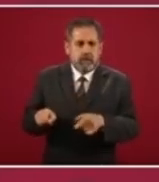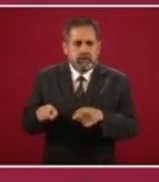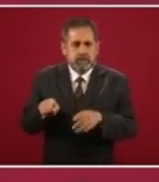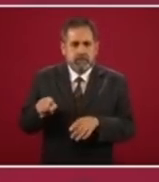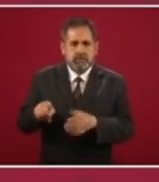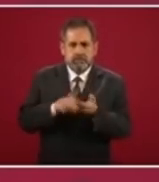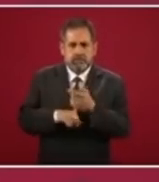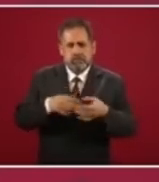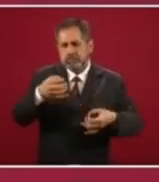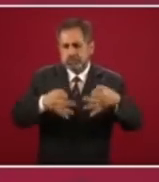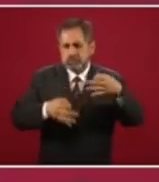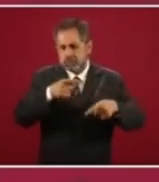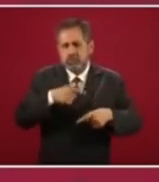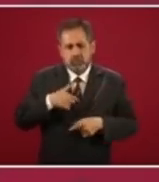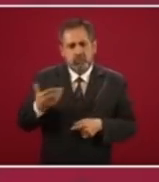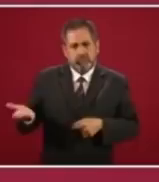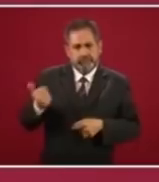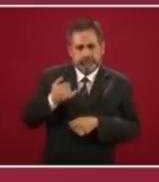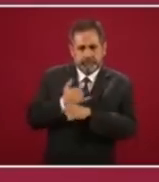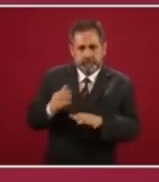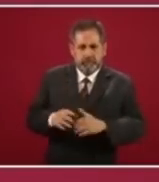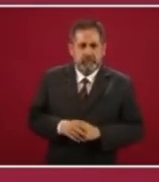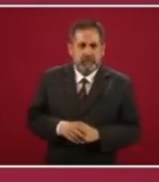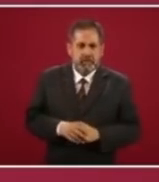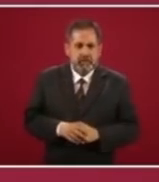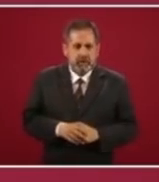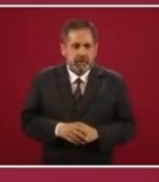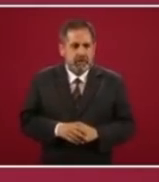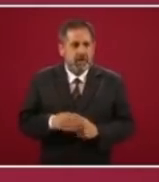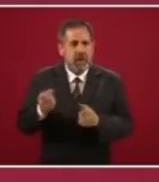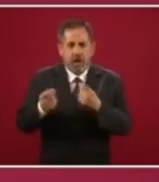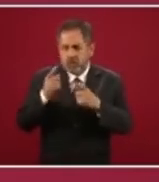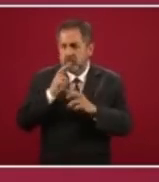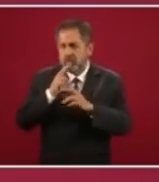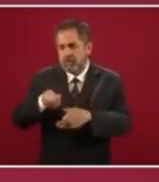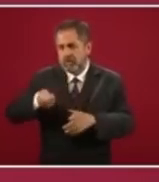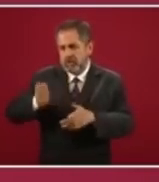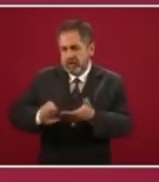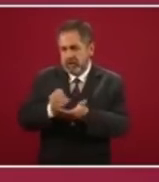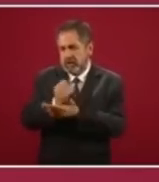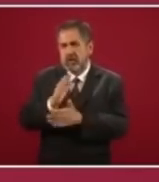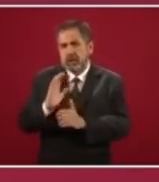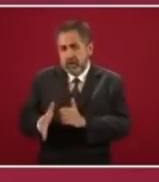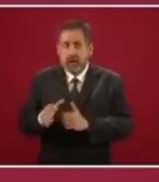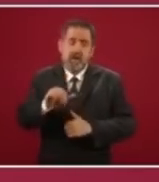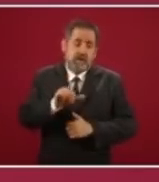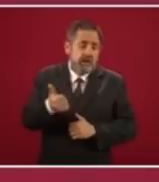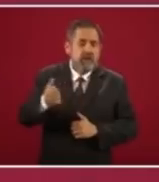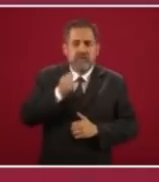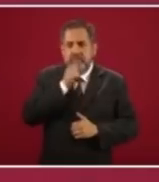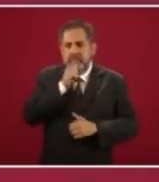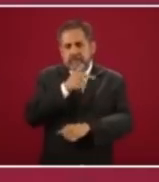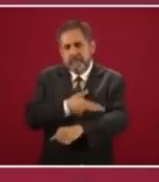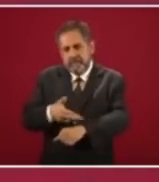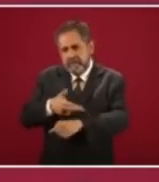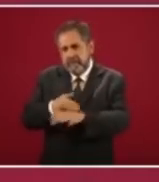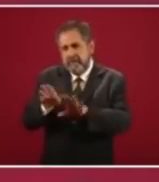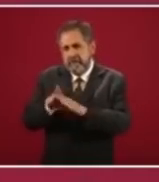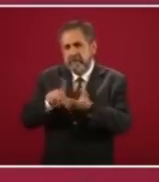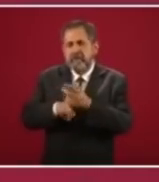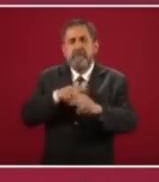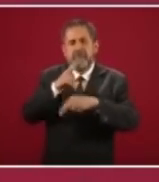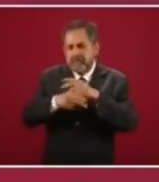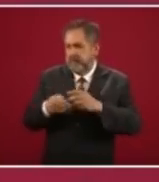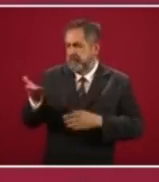en tribunales, algunos ya resueltos, otros en proceso. Voy a